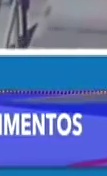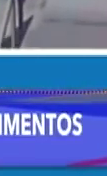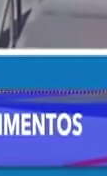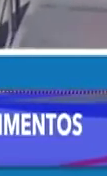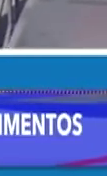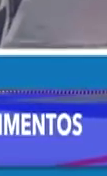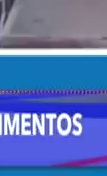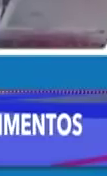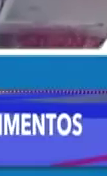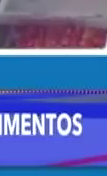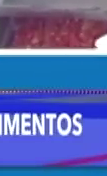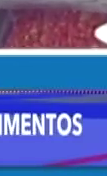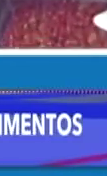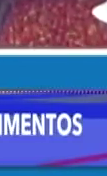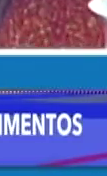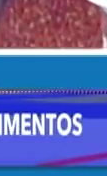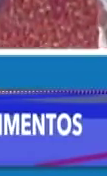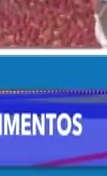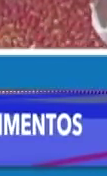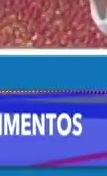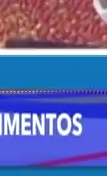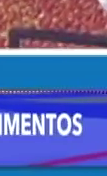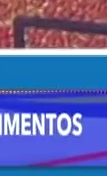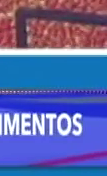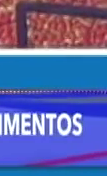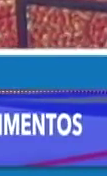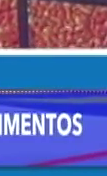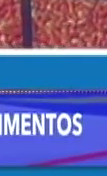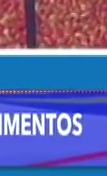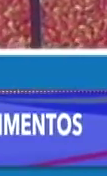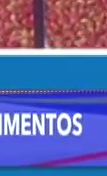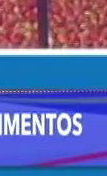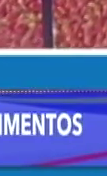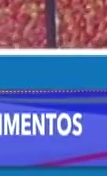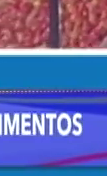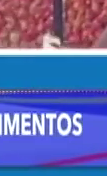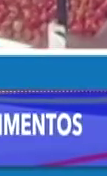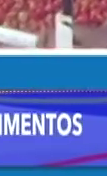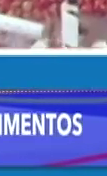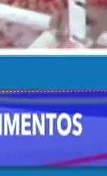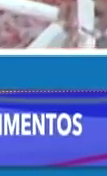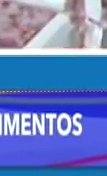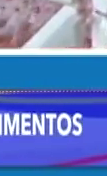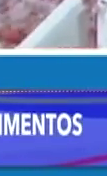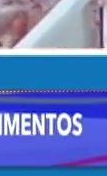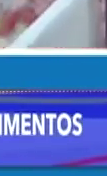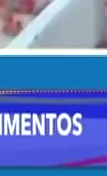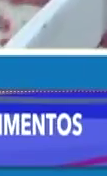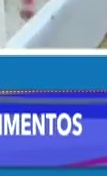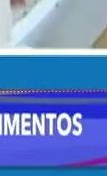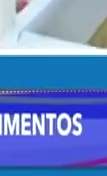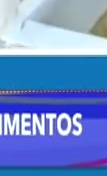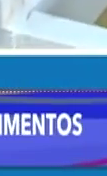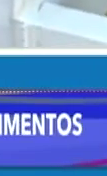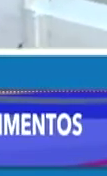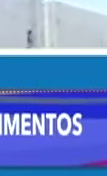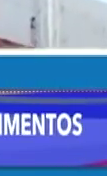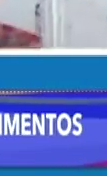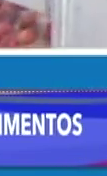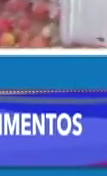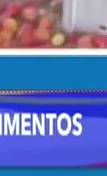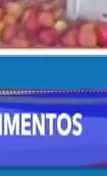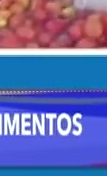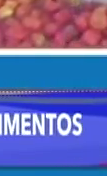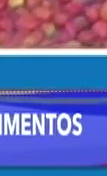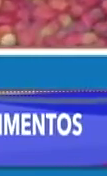producir las agroindustrias bienvenidos a producir en la industria liviana ligera pequeña